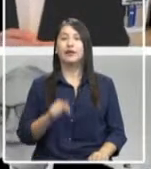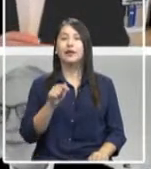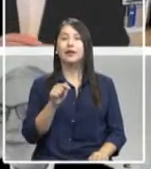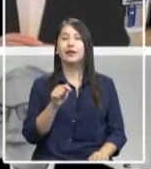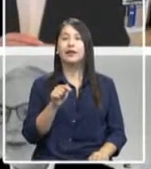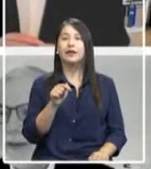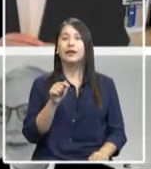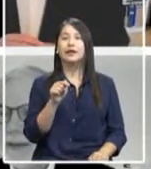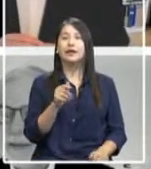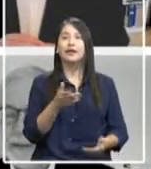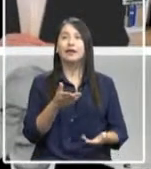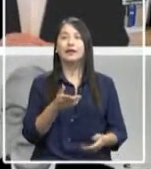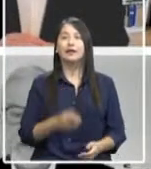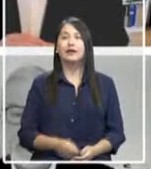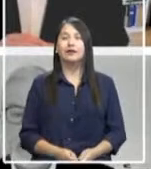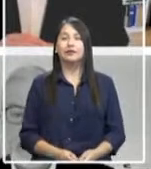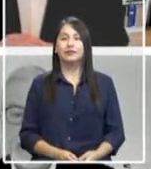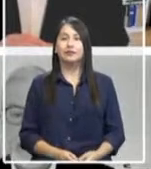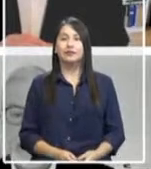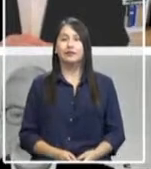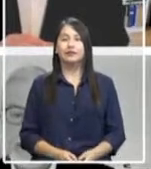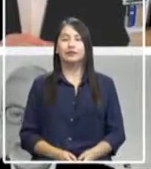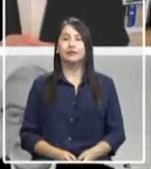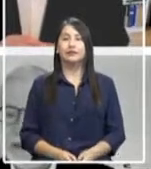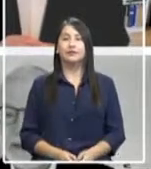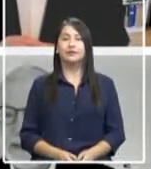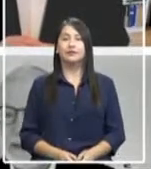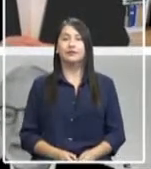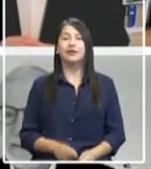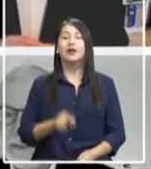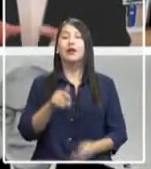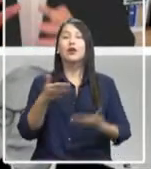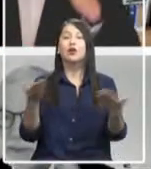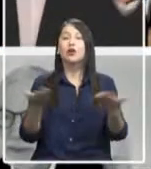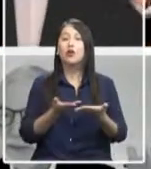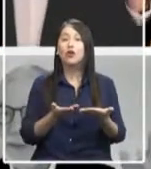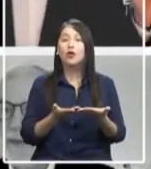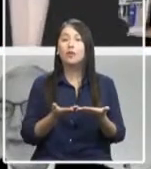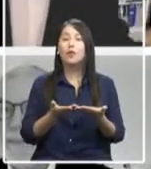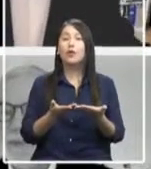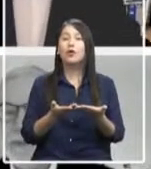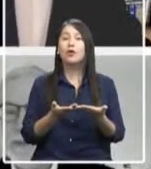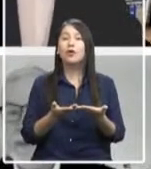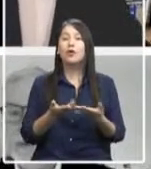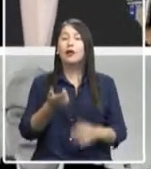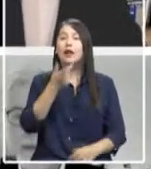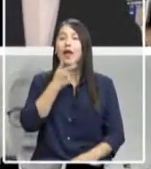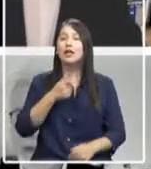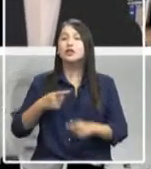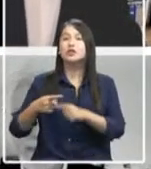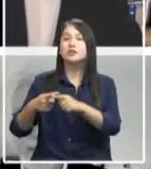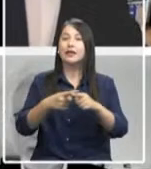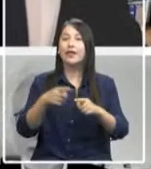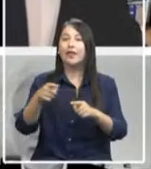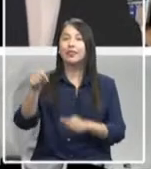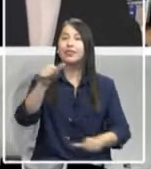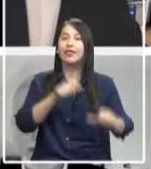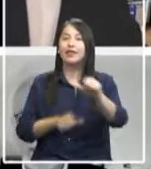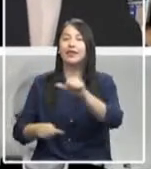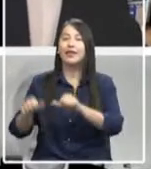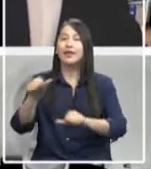Royce, como para la Real Sociedad de Química del Reino Unido, sobre todo el campo de la